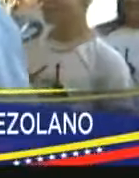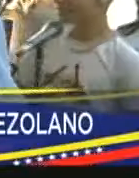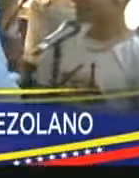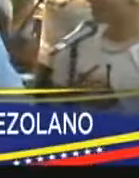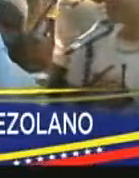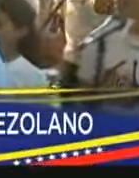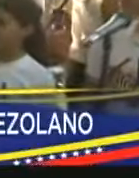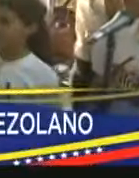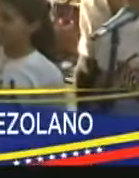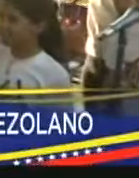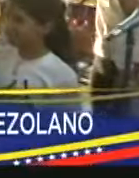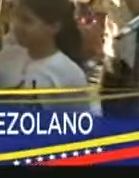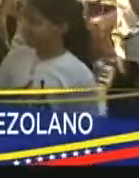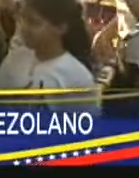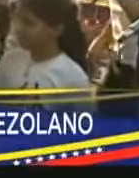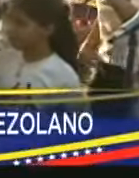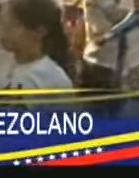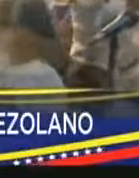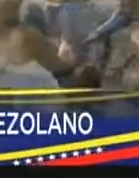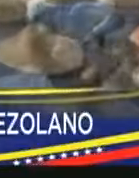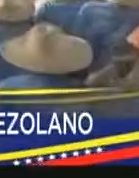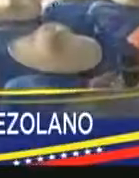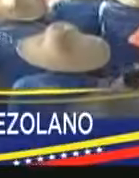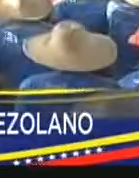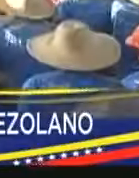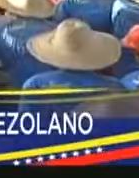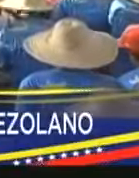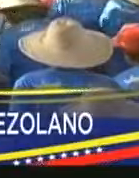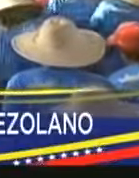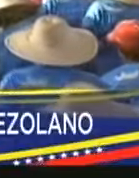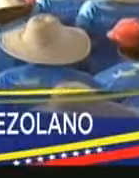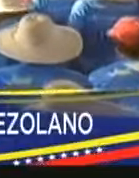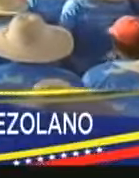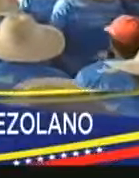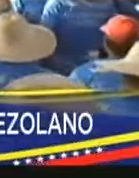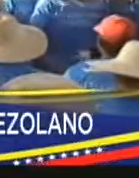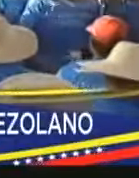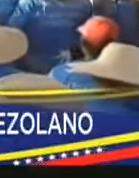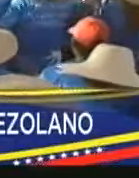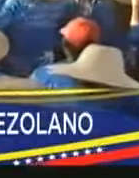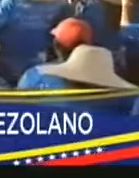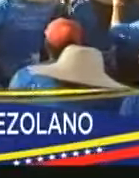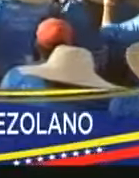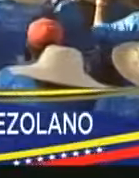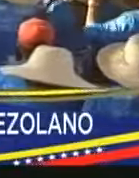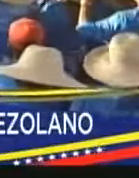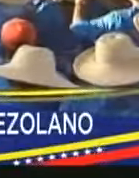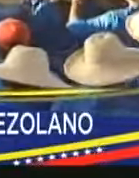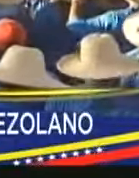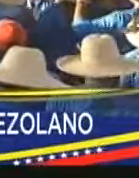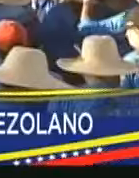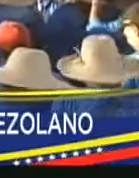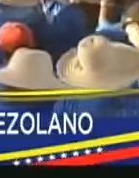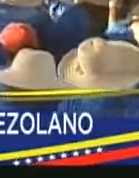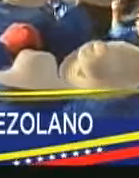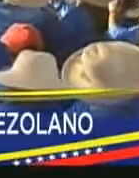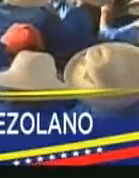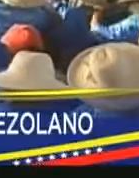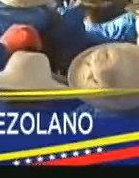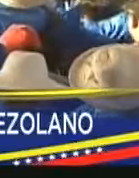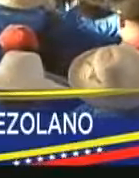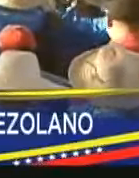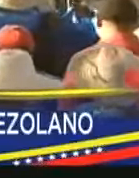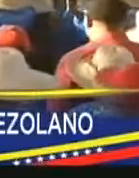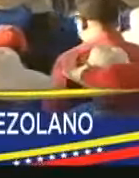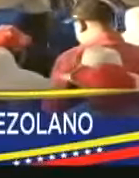República, está la operación Venezuela Come Más Pescado. Esta operación pues se ha desplegado por todo el país con la Feria del Cardumen, antes la Caravana